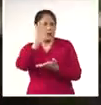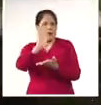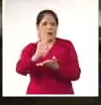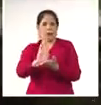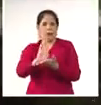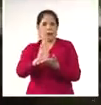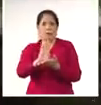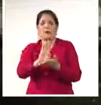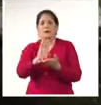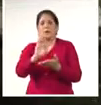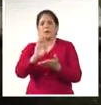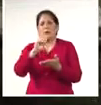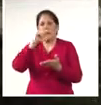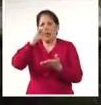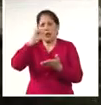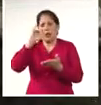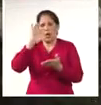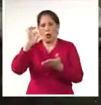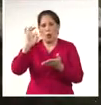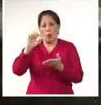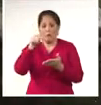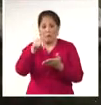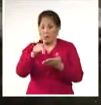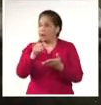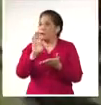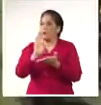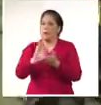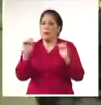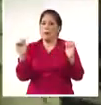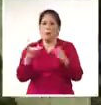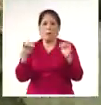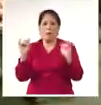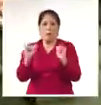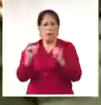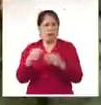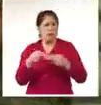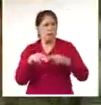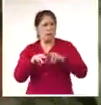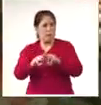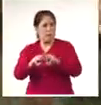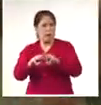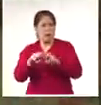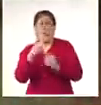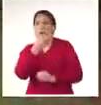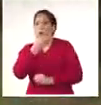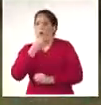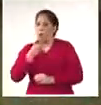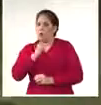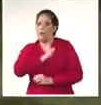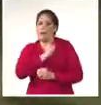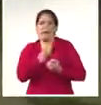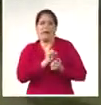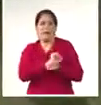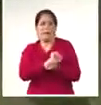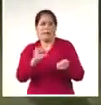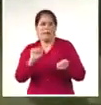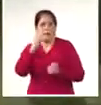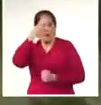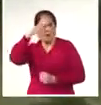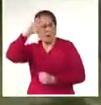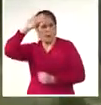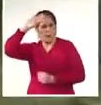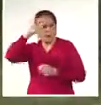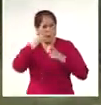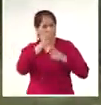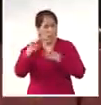parque museo que lleva su nombre y donde se convirtieron en mártires un grupo de jóvenes que apostaban por la libertad de Cuba y dejaron su